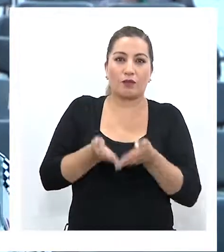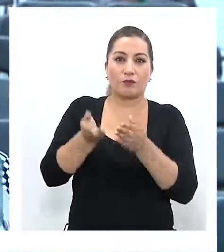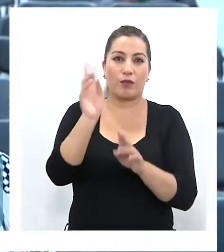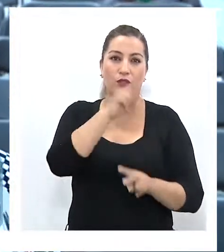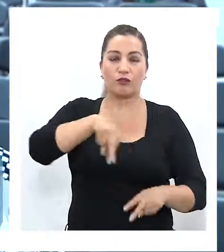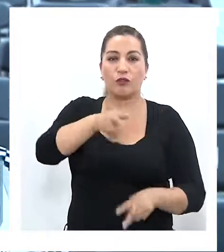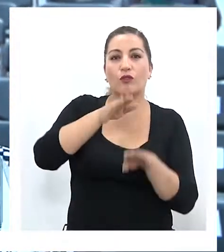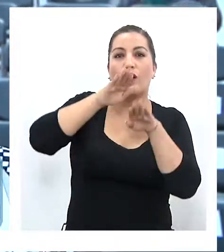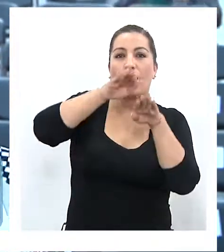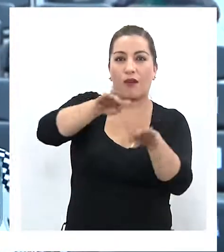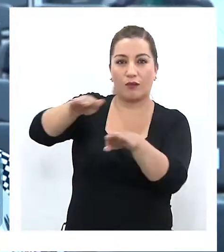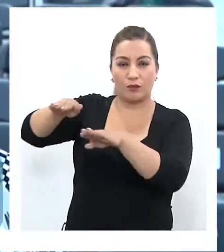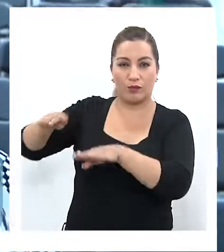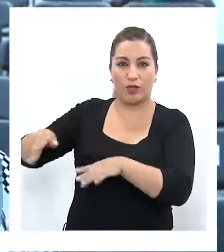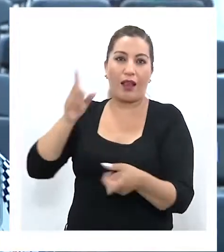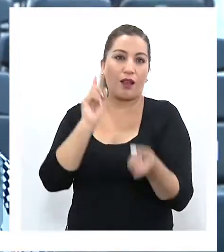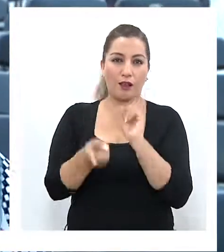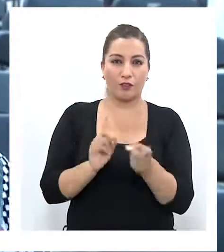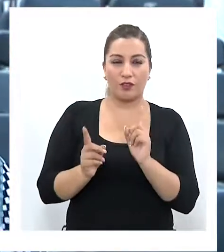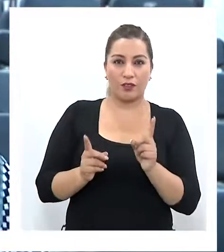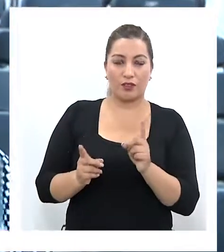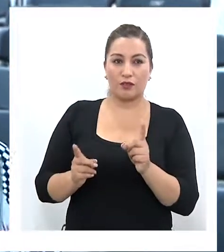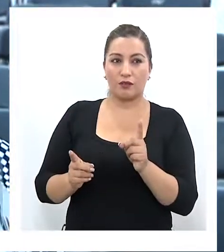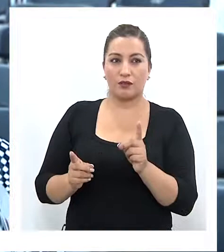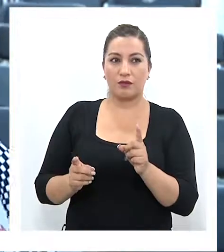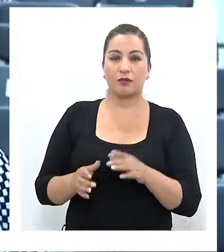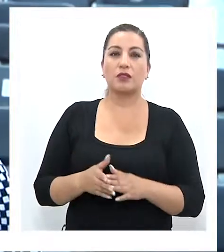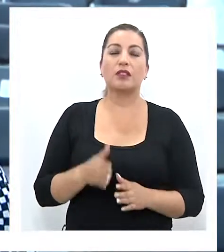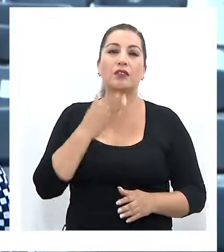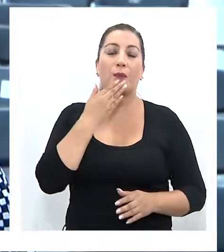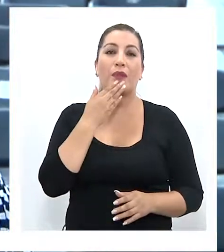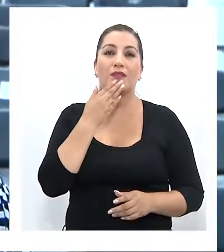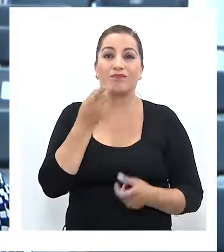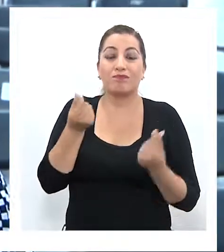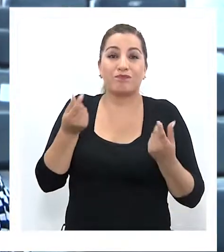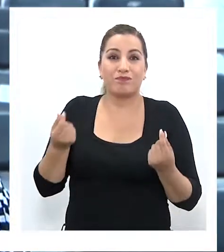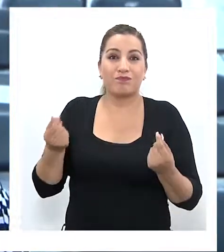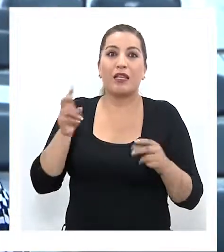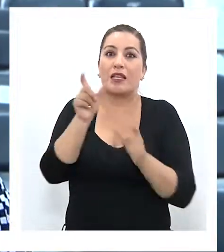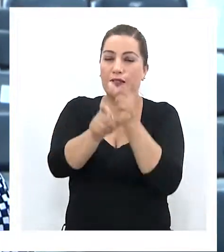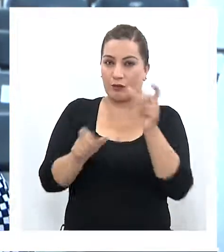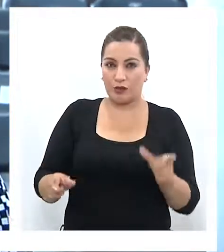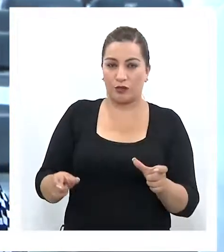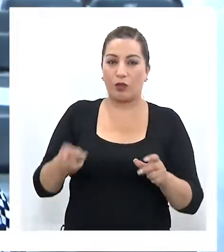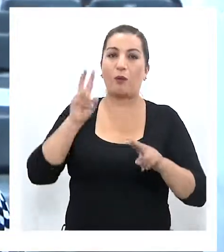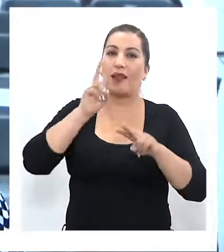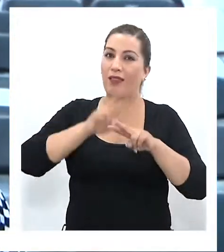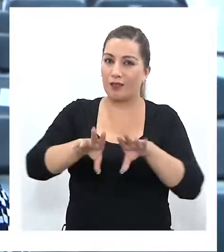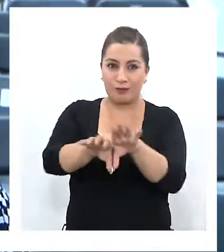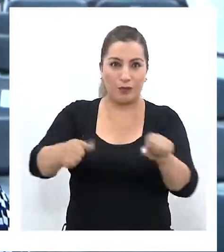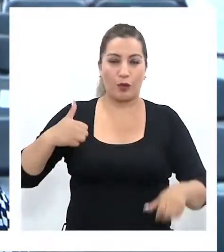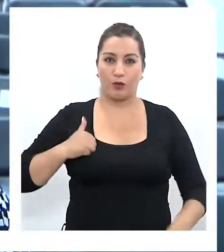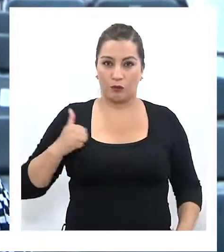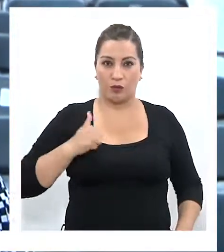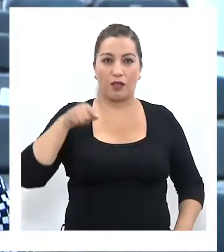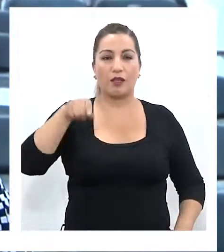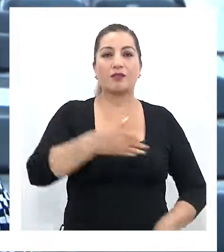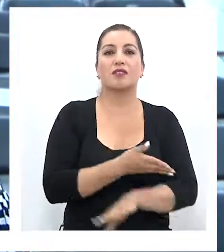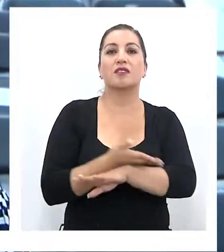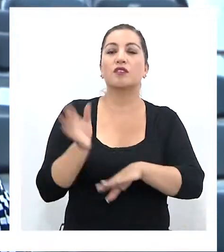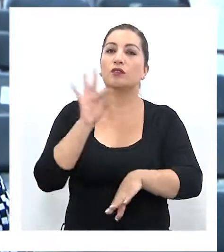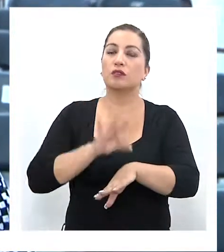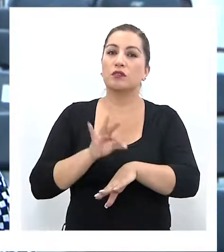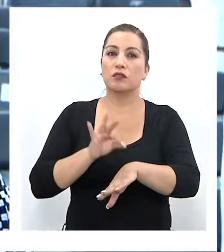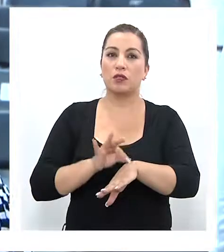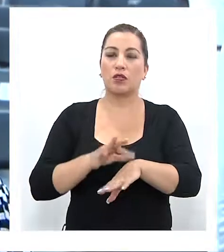a apoyar la coordinación, el financiamiento y el apoyo logístico para poder materializarlo y en ese sentido lo que corresponde como